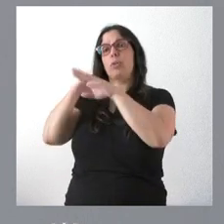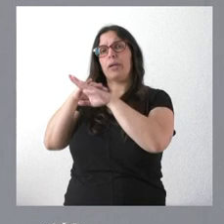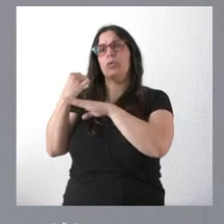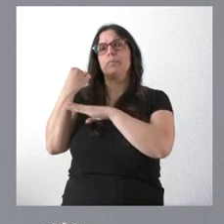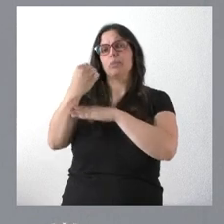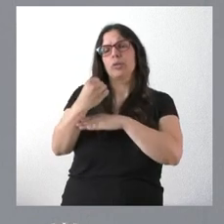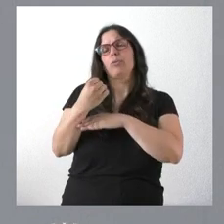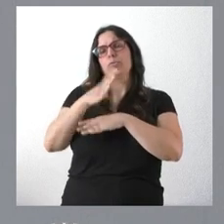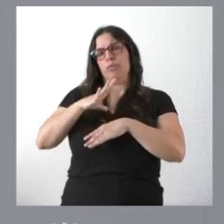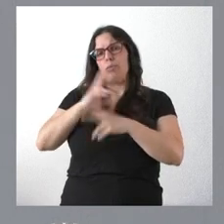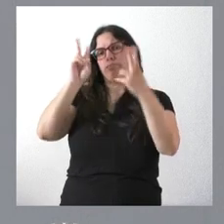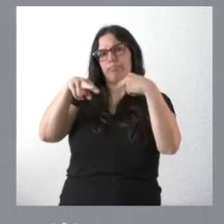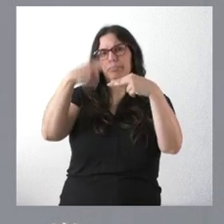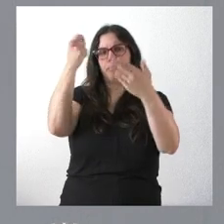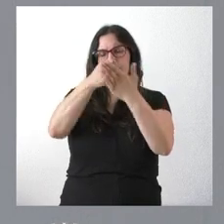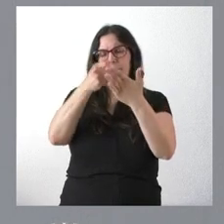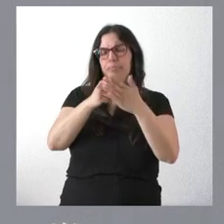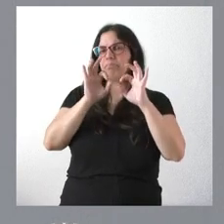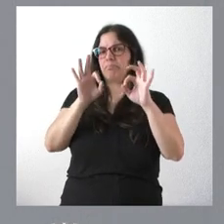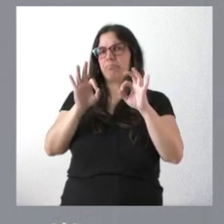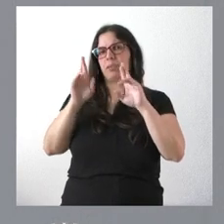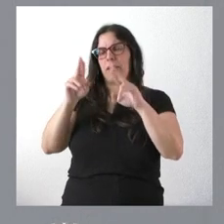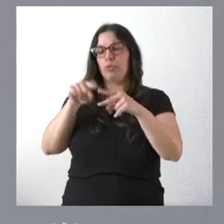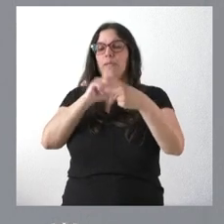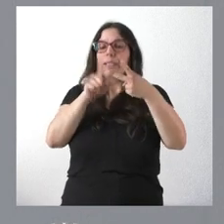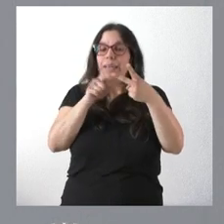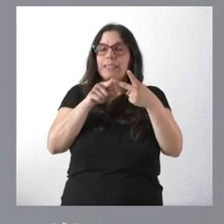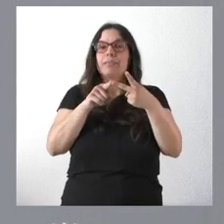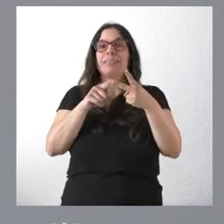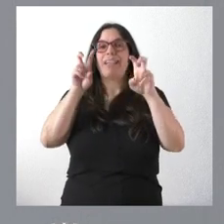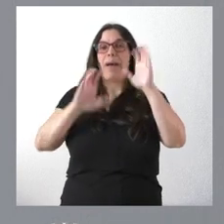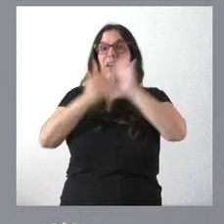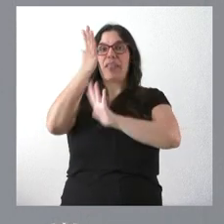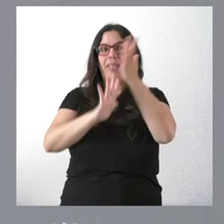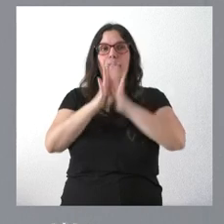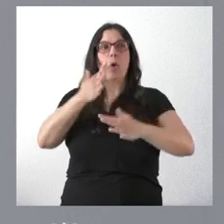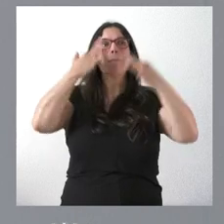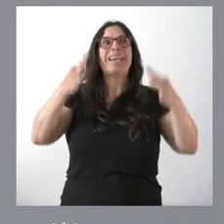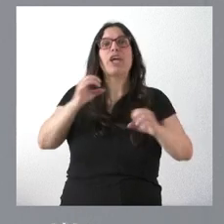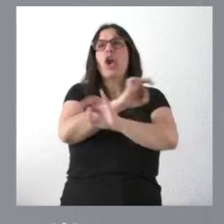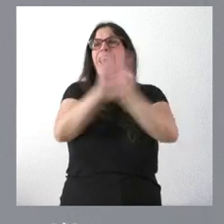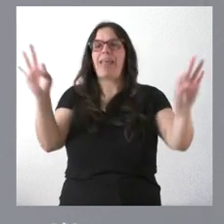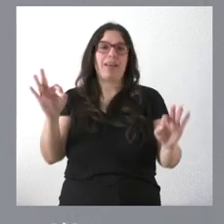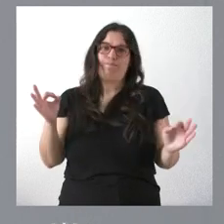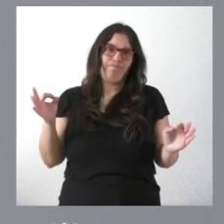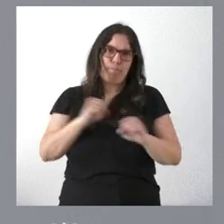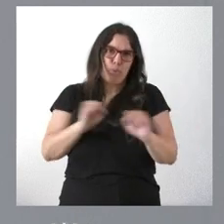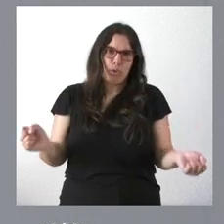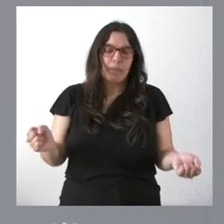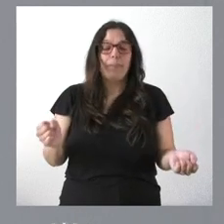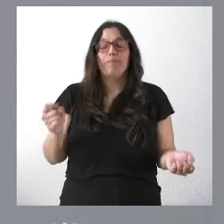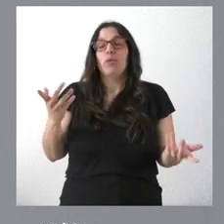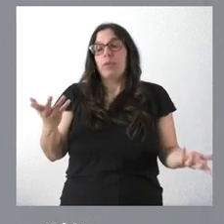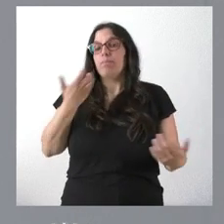cabo. En el tema de incendios, el riesgo cero no existe. Y, por tanto, si la pregunta se deriva en el